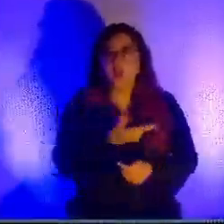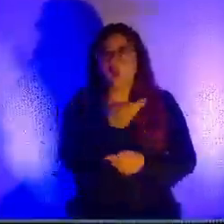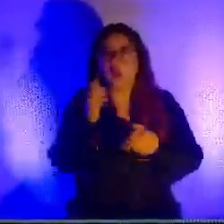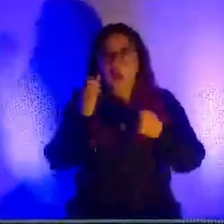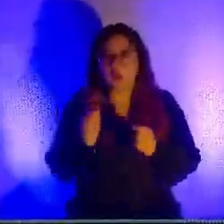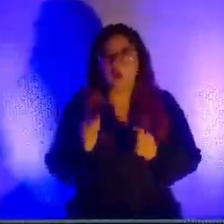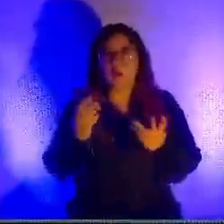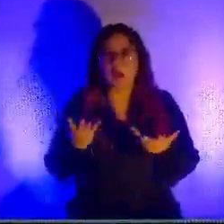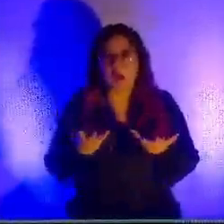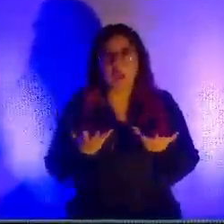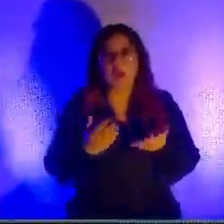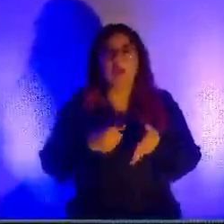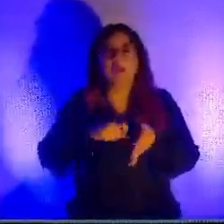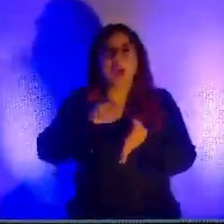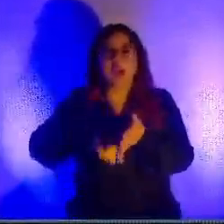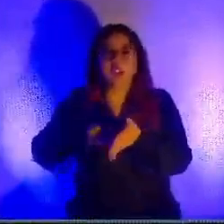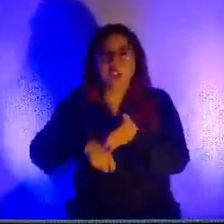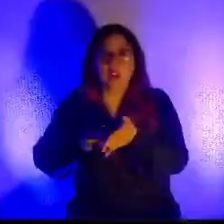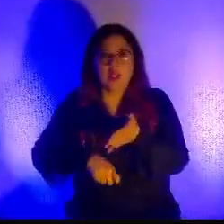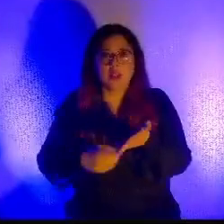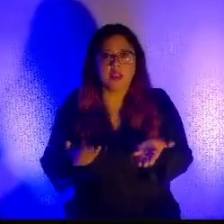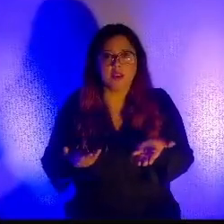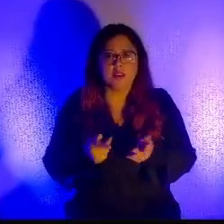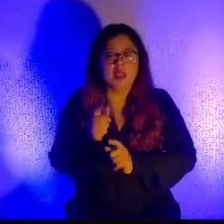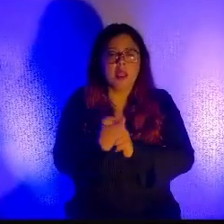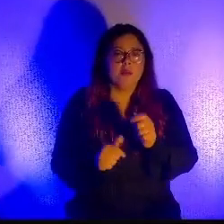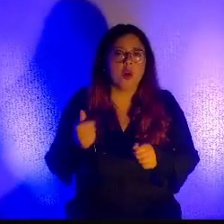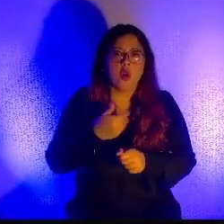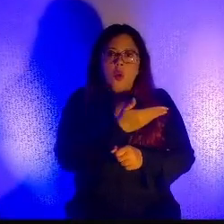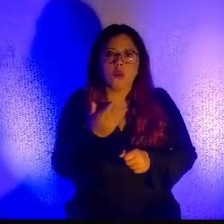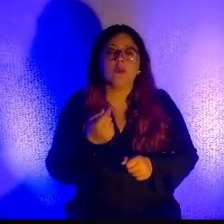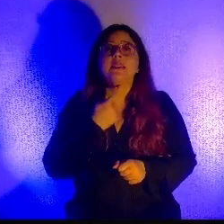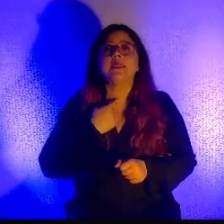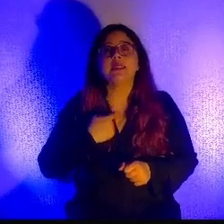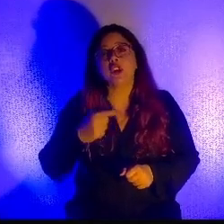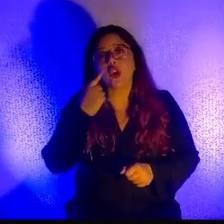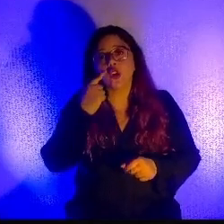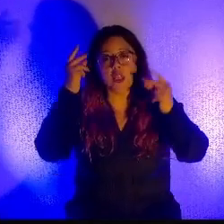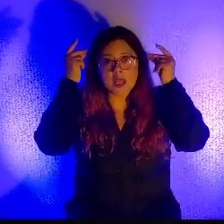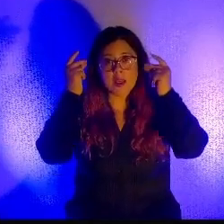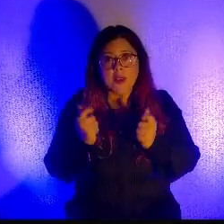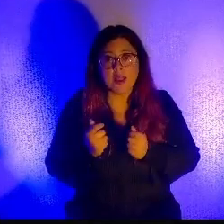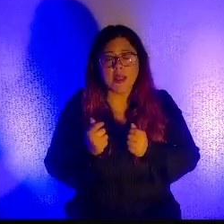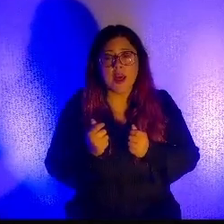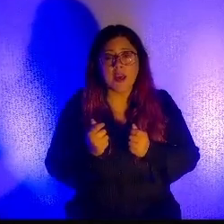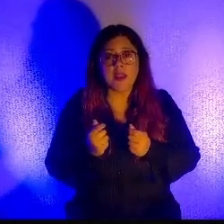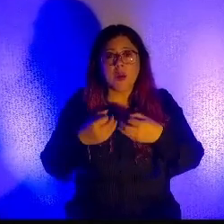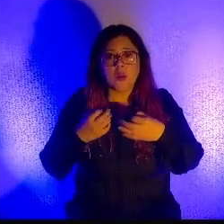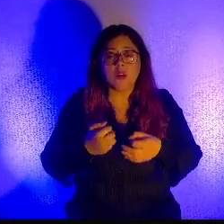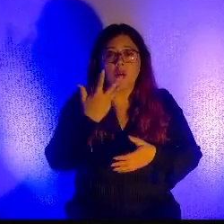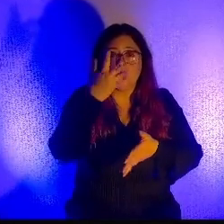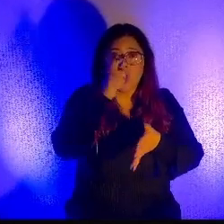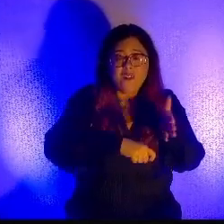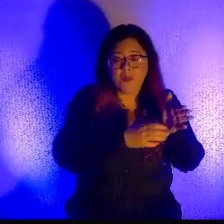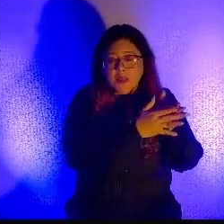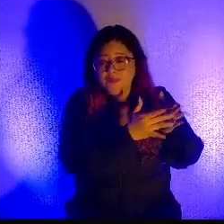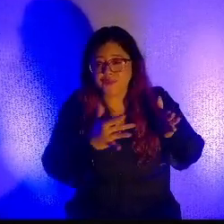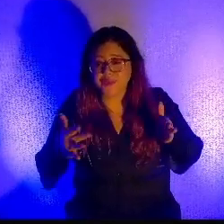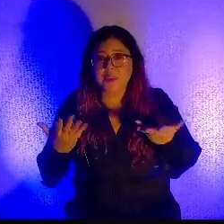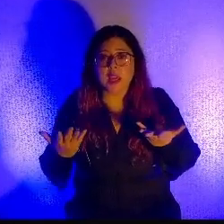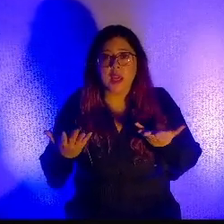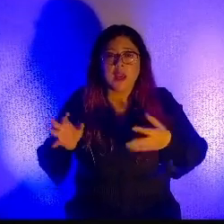pueden ser potenciales contratantes de estas personas onces ustedes tienen interés en conocer talentos que pasaron por 9 meses de